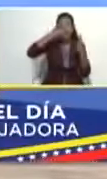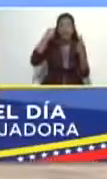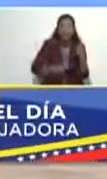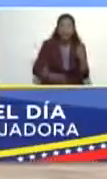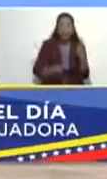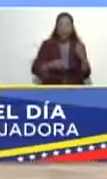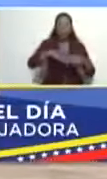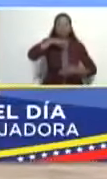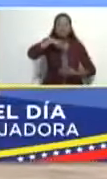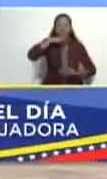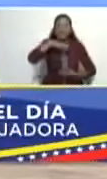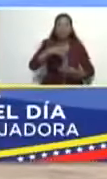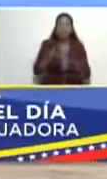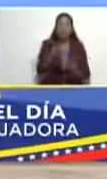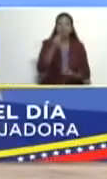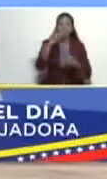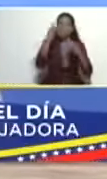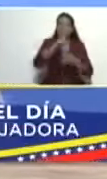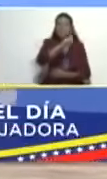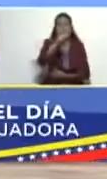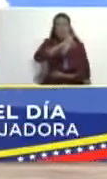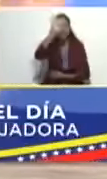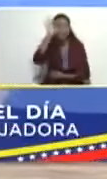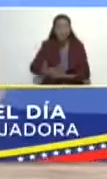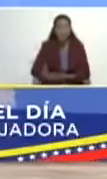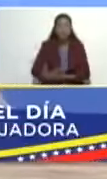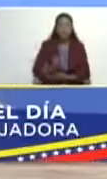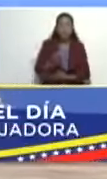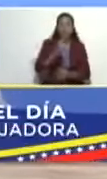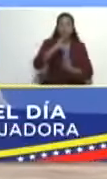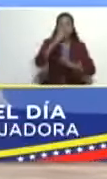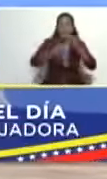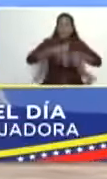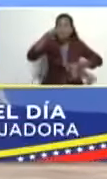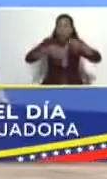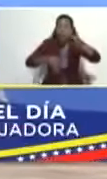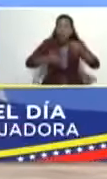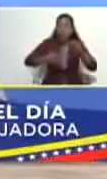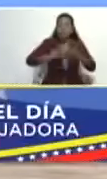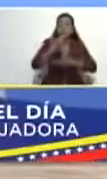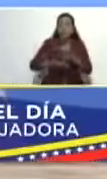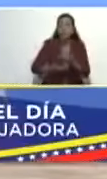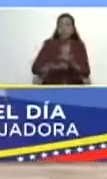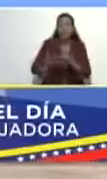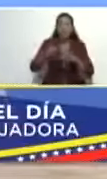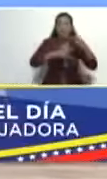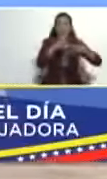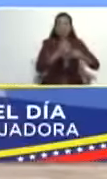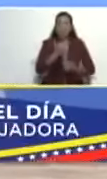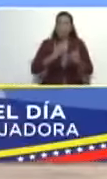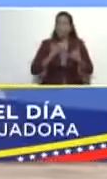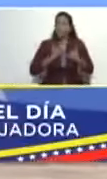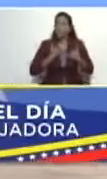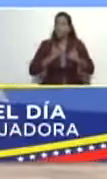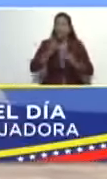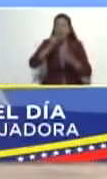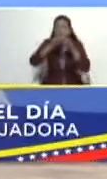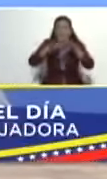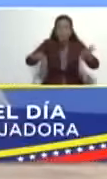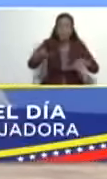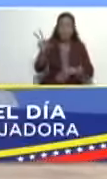el abastecimiento 100% del mercado interno del país con producción nacional.